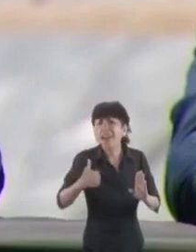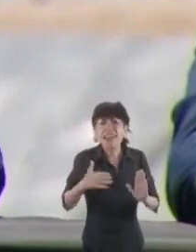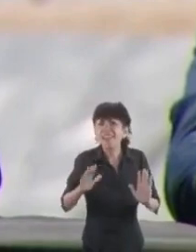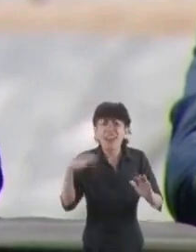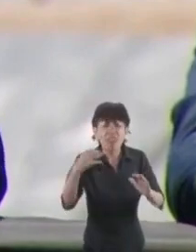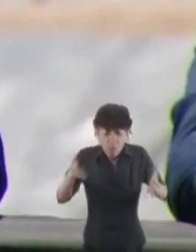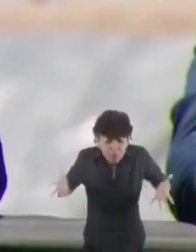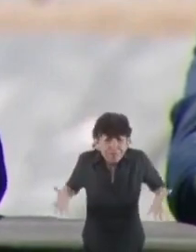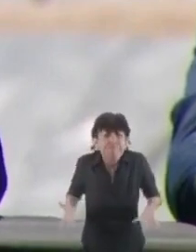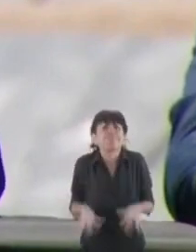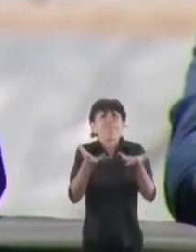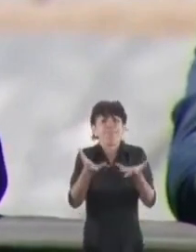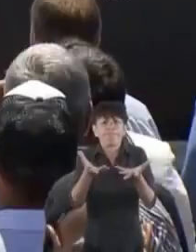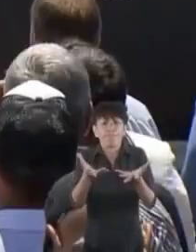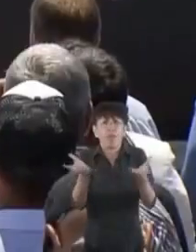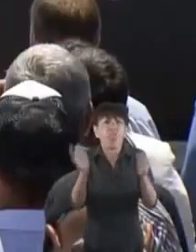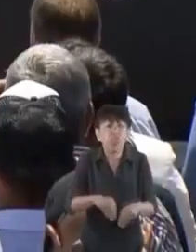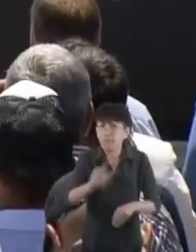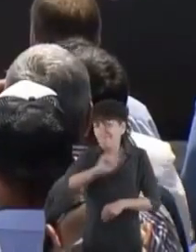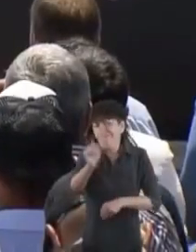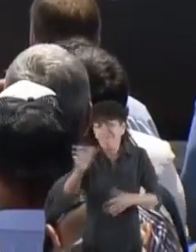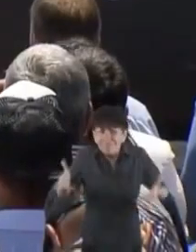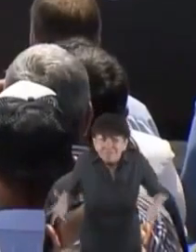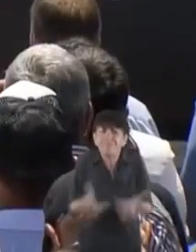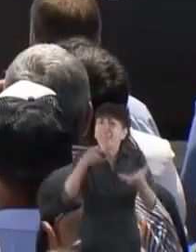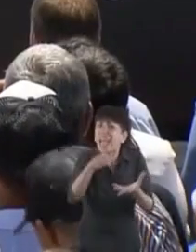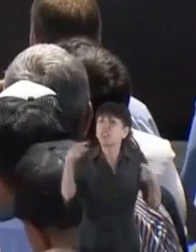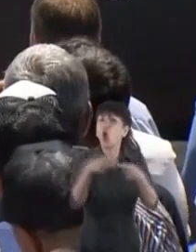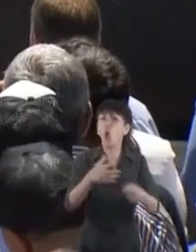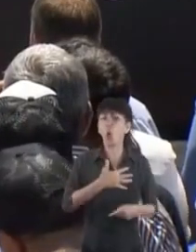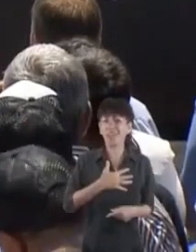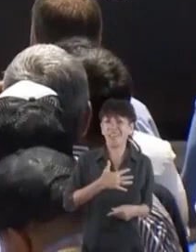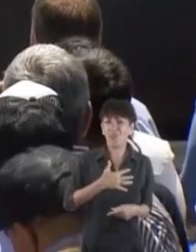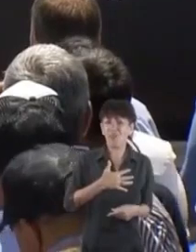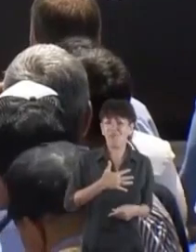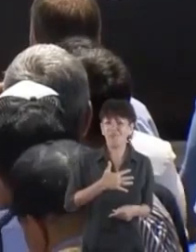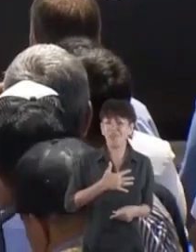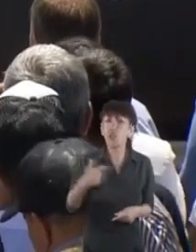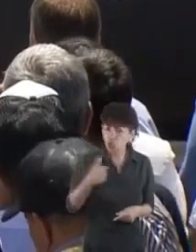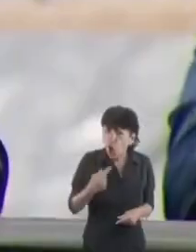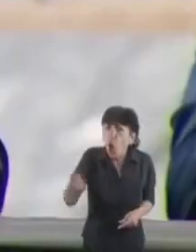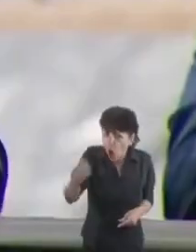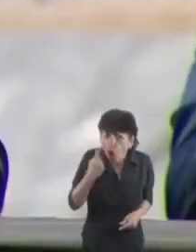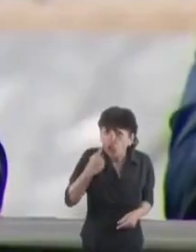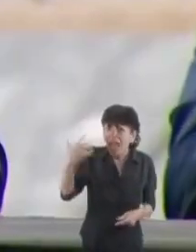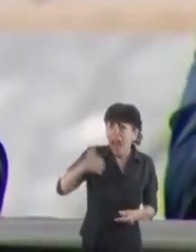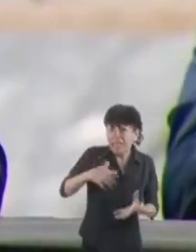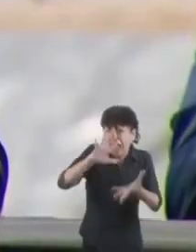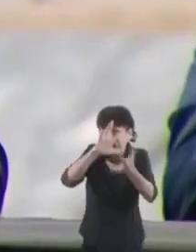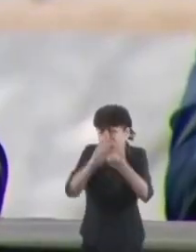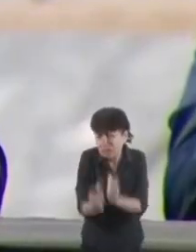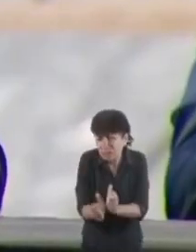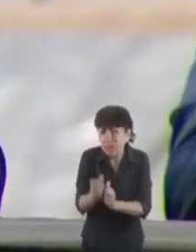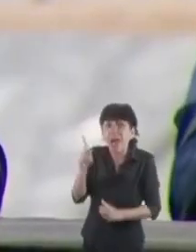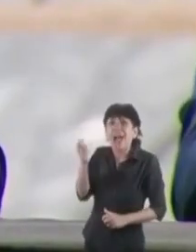de pie y no vuelva a caerse. No vuelva a caerse. Yo conocí a la Argentina caída, ¿eh? La conocimos con Cato, la conocimos con